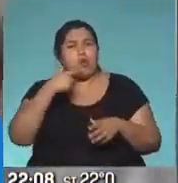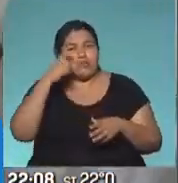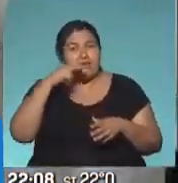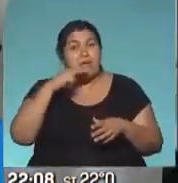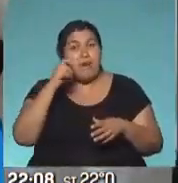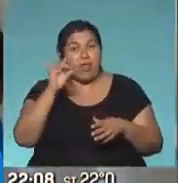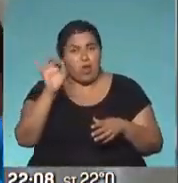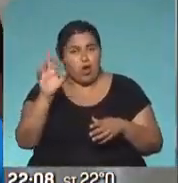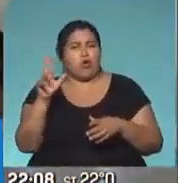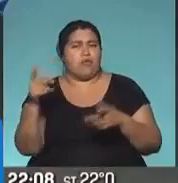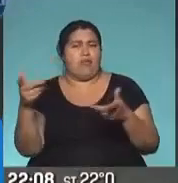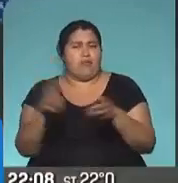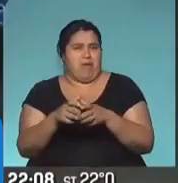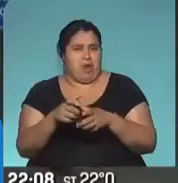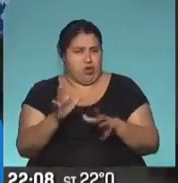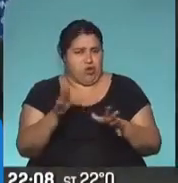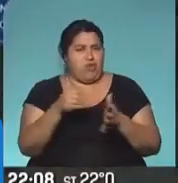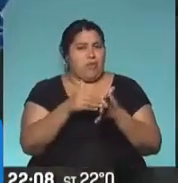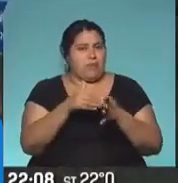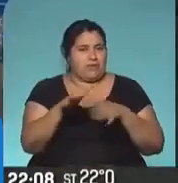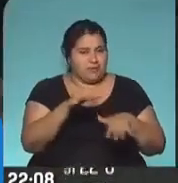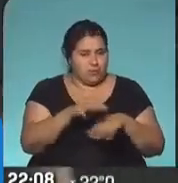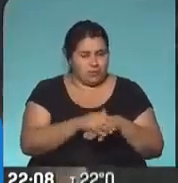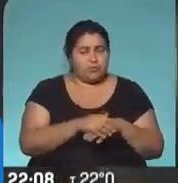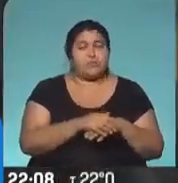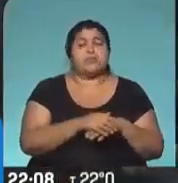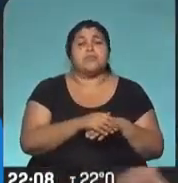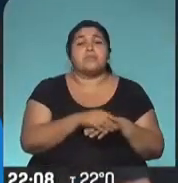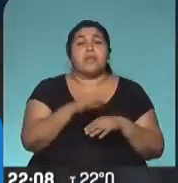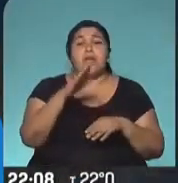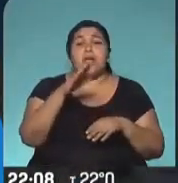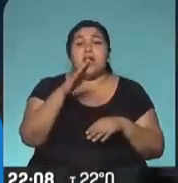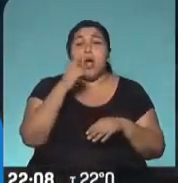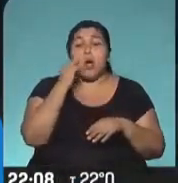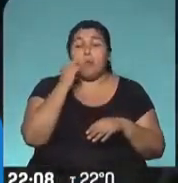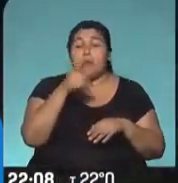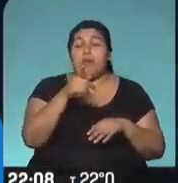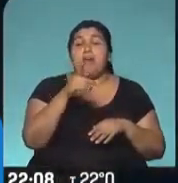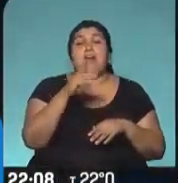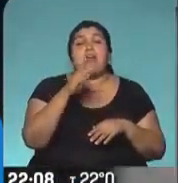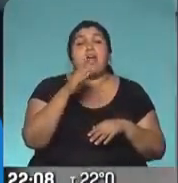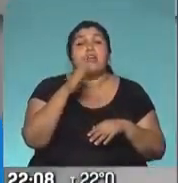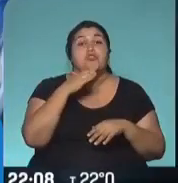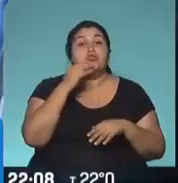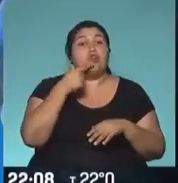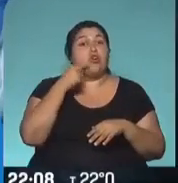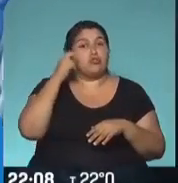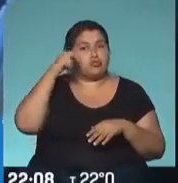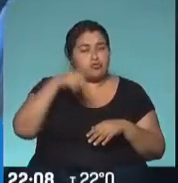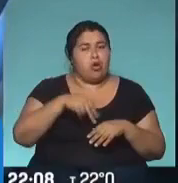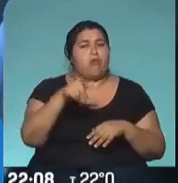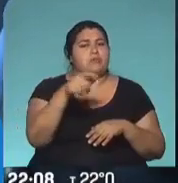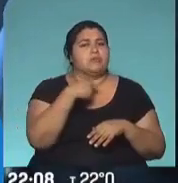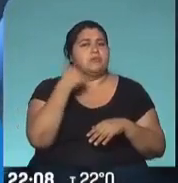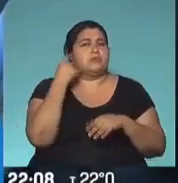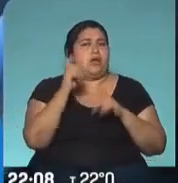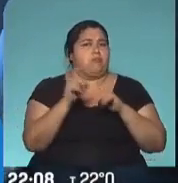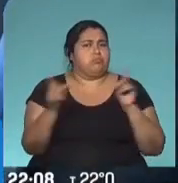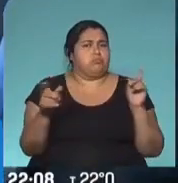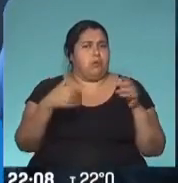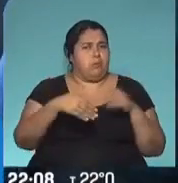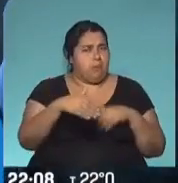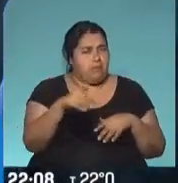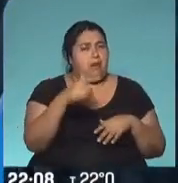un parlamento colgado. La cómoda mayoría de Johnson acelerará, por lo tanto, la salida del bloque europeo, lo que